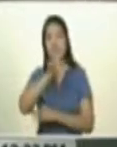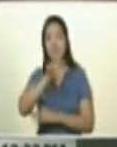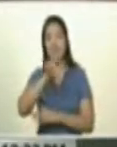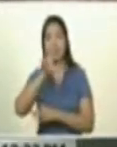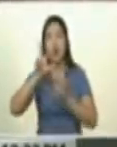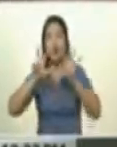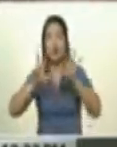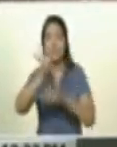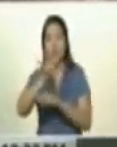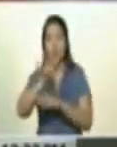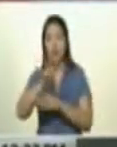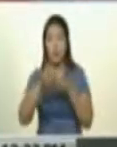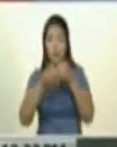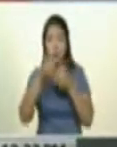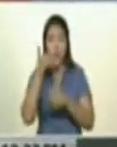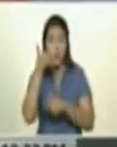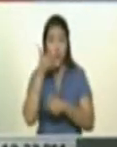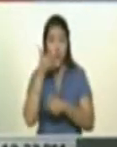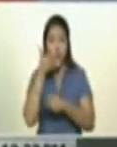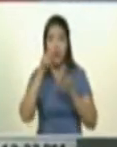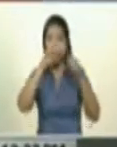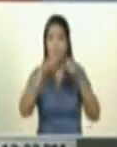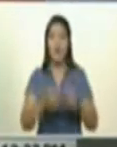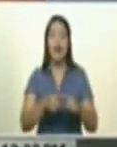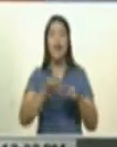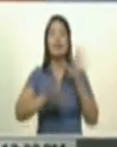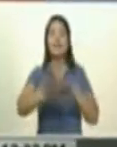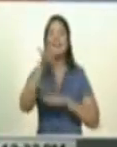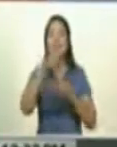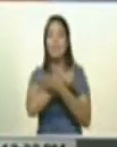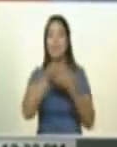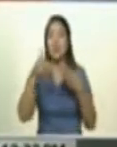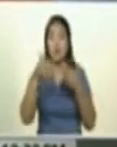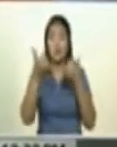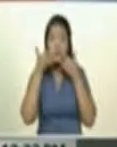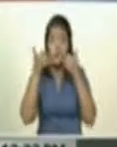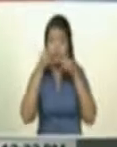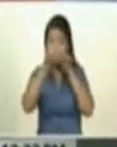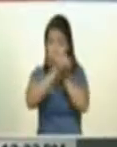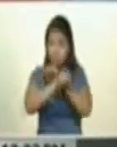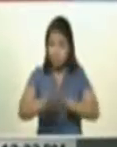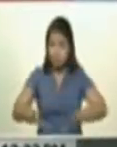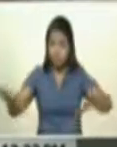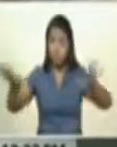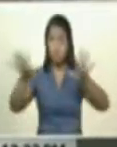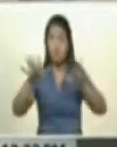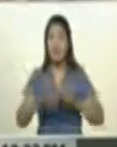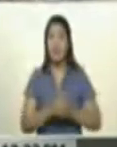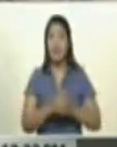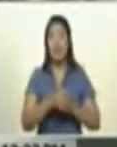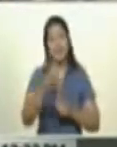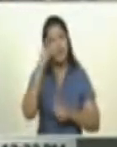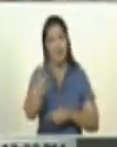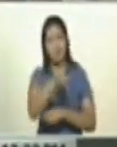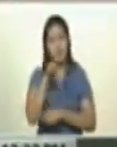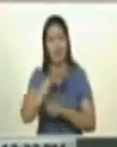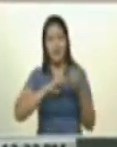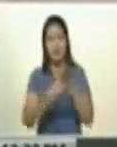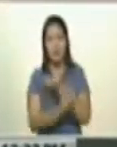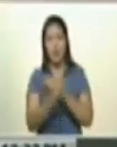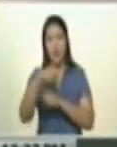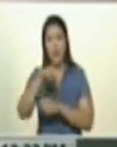1.964.384 líneas móviles para un total de 15 millones de líneas telefónicas activas desde su nacionalización en